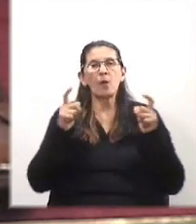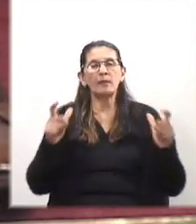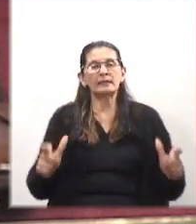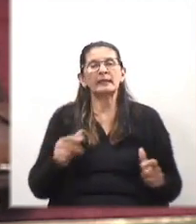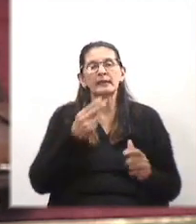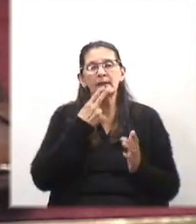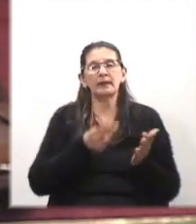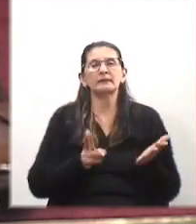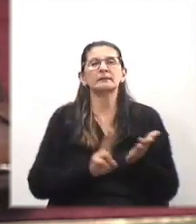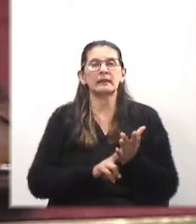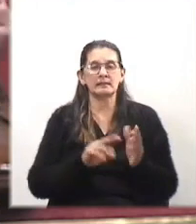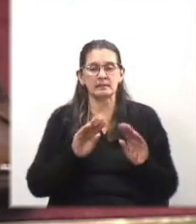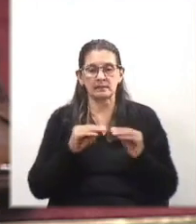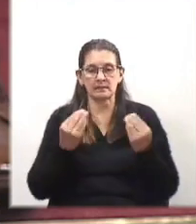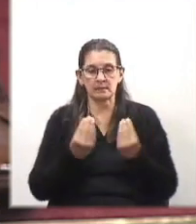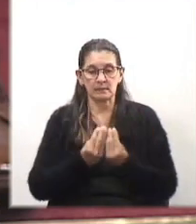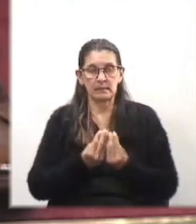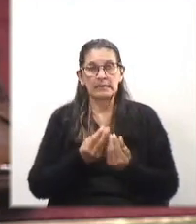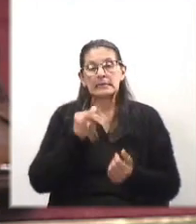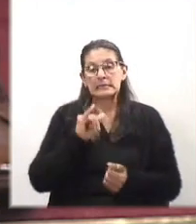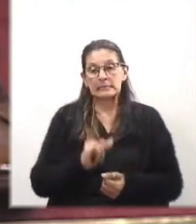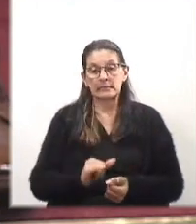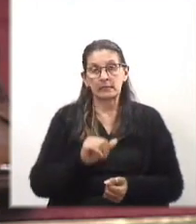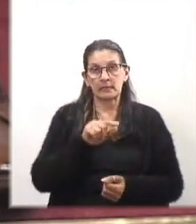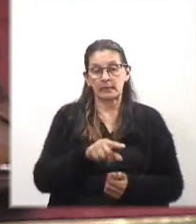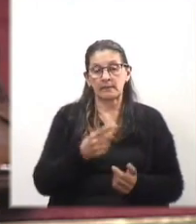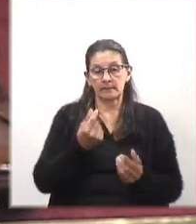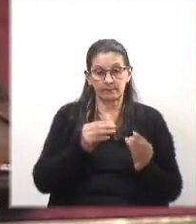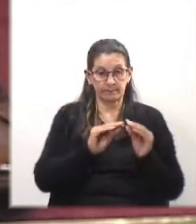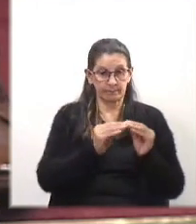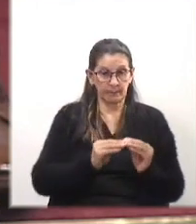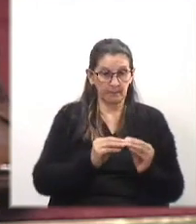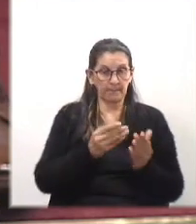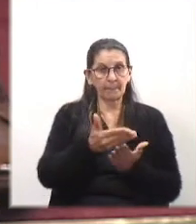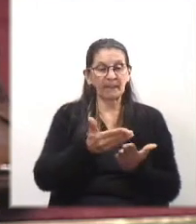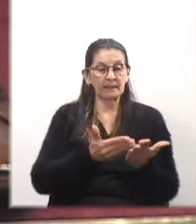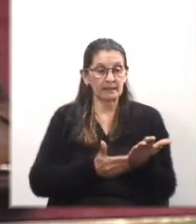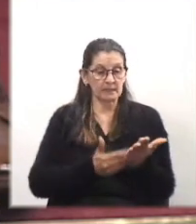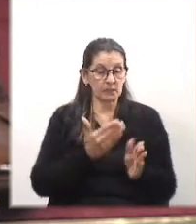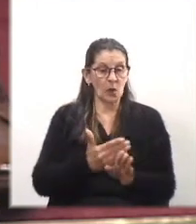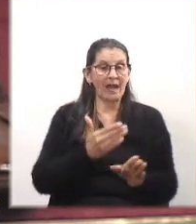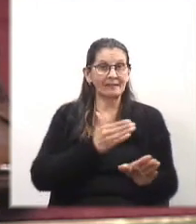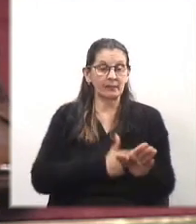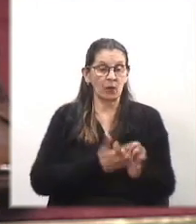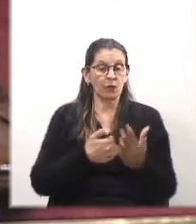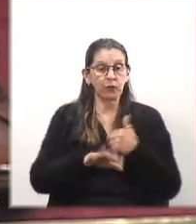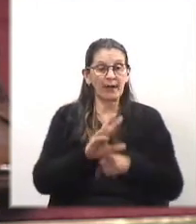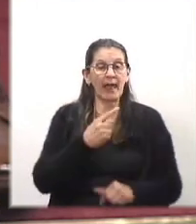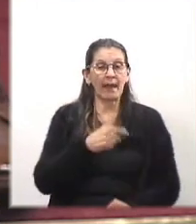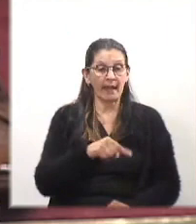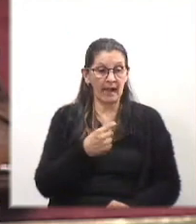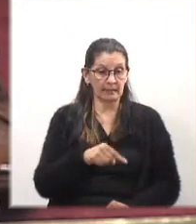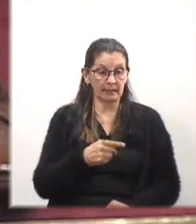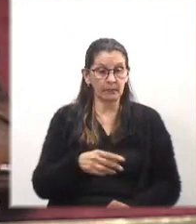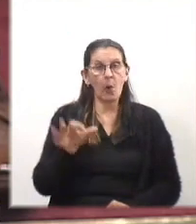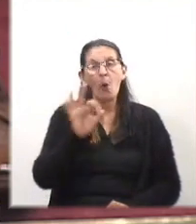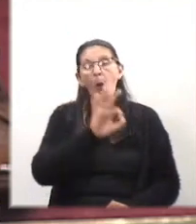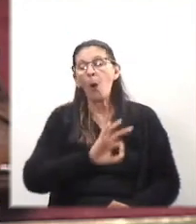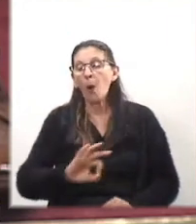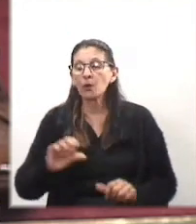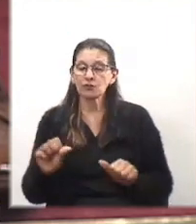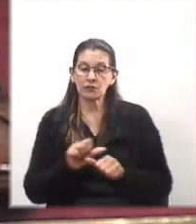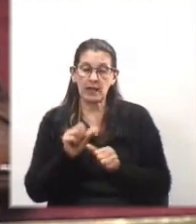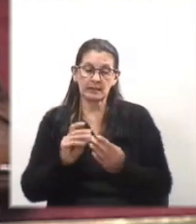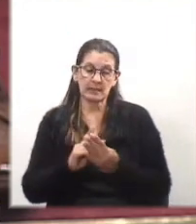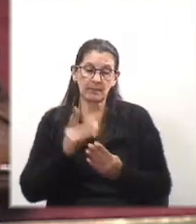tasa de aporte en virtud de que el resultado operativo del ejercicio anterior fuera negativo o si se